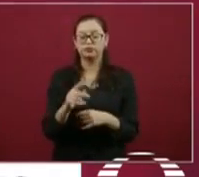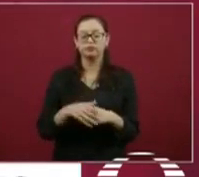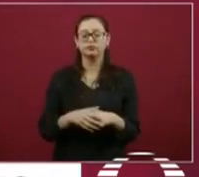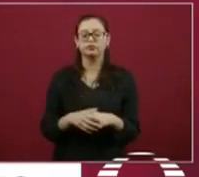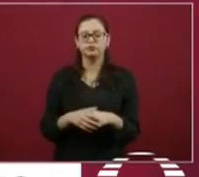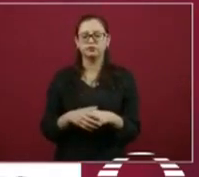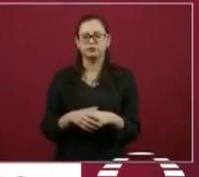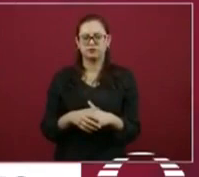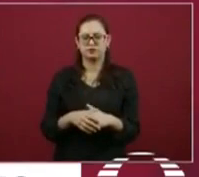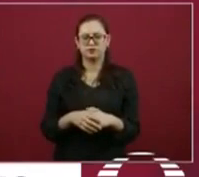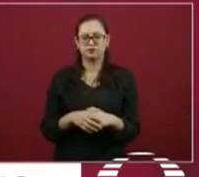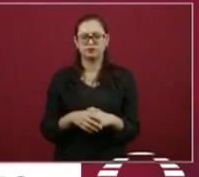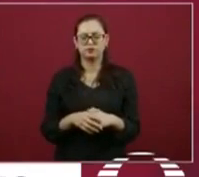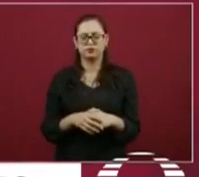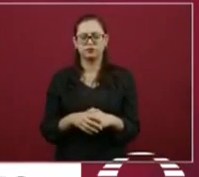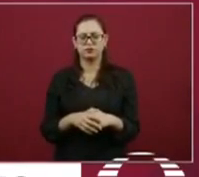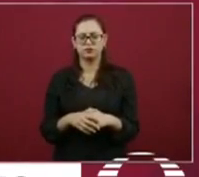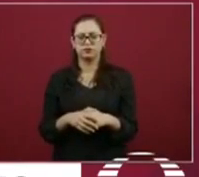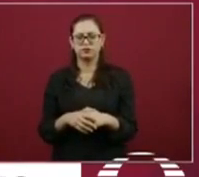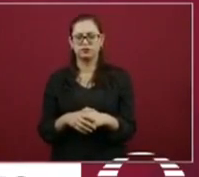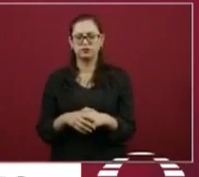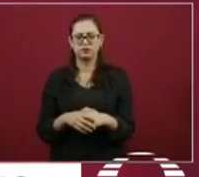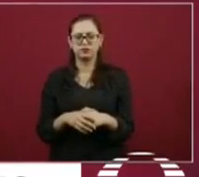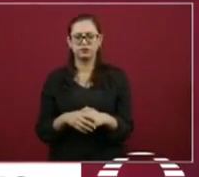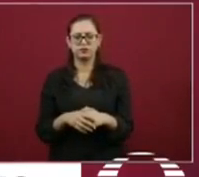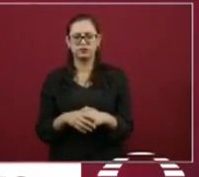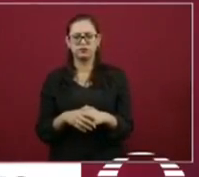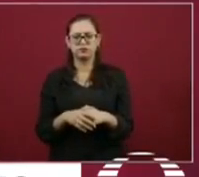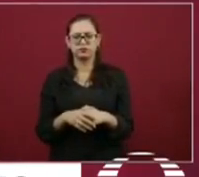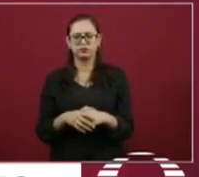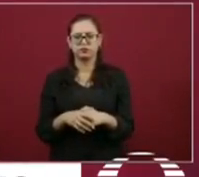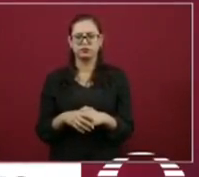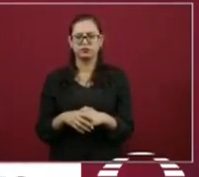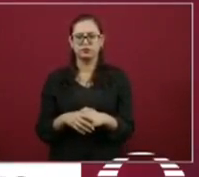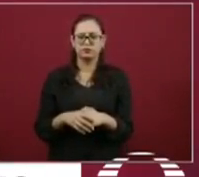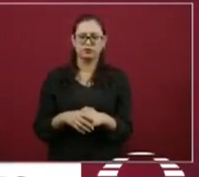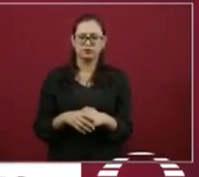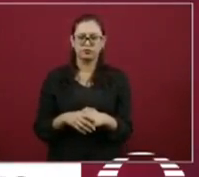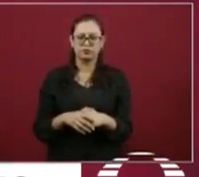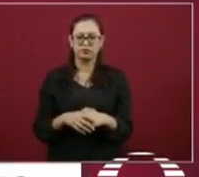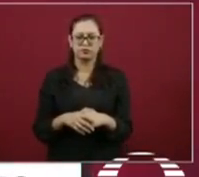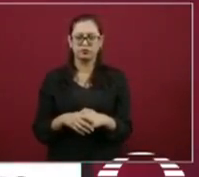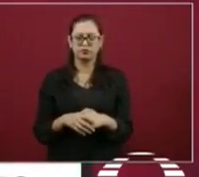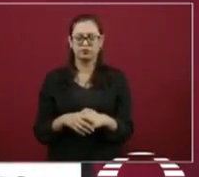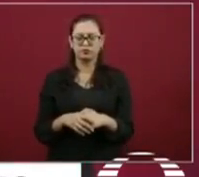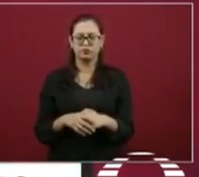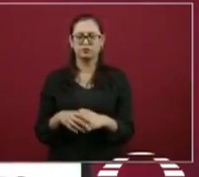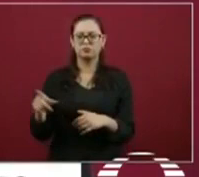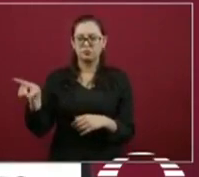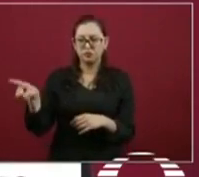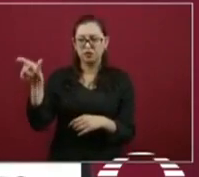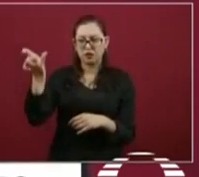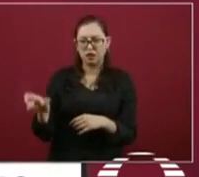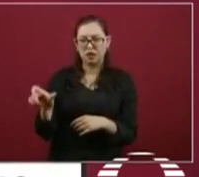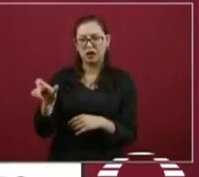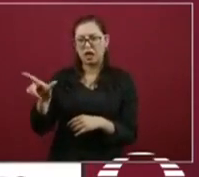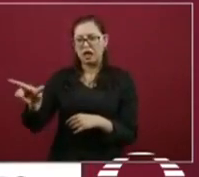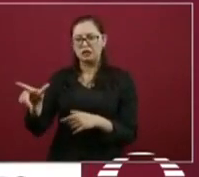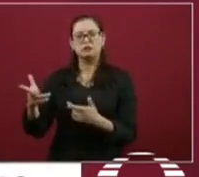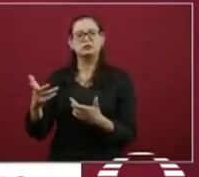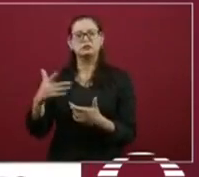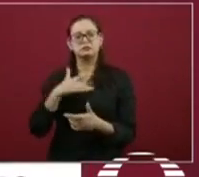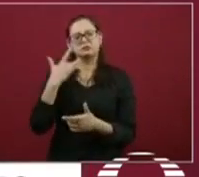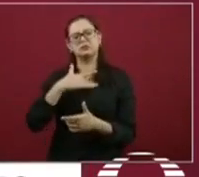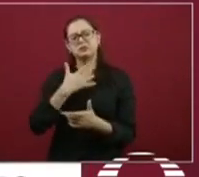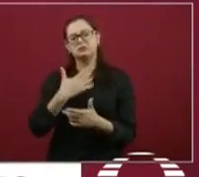quiere terminar tú vida empresarial